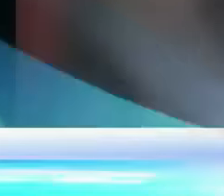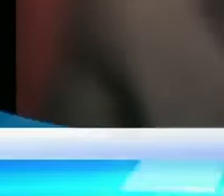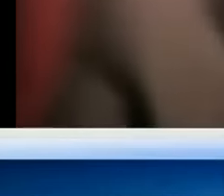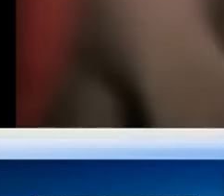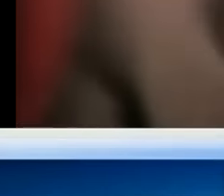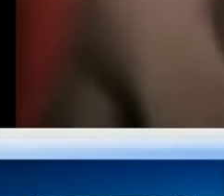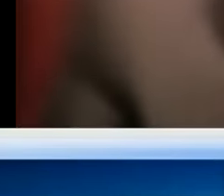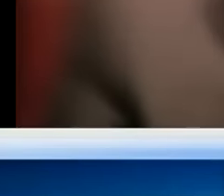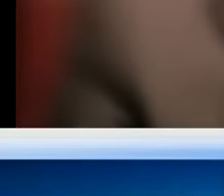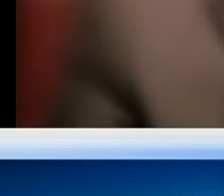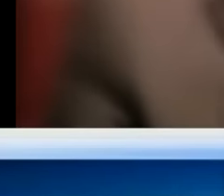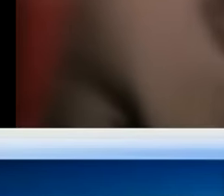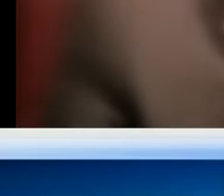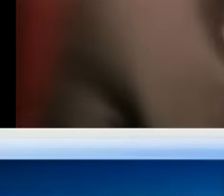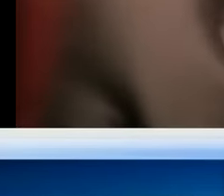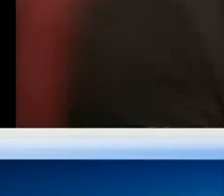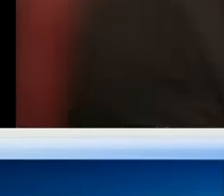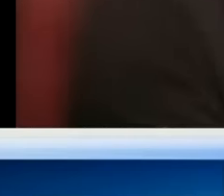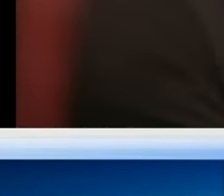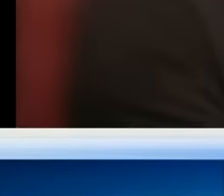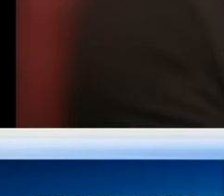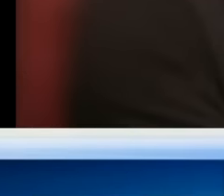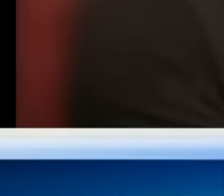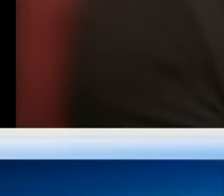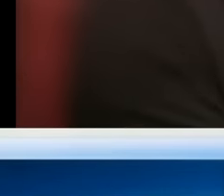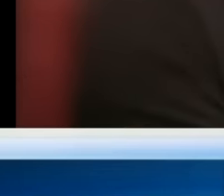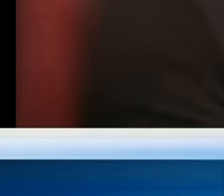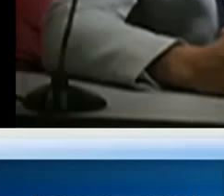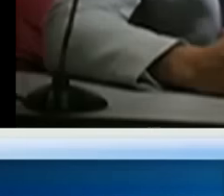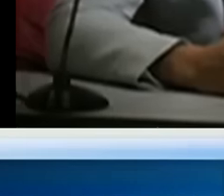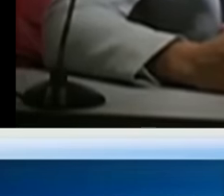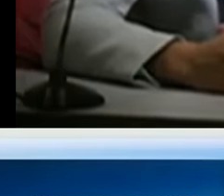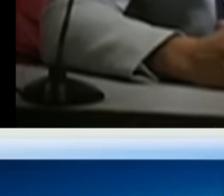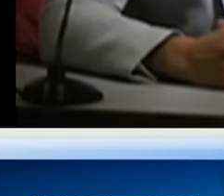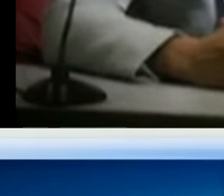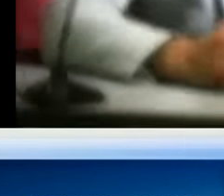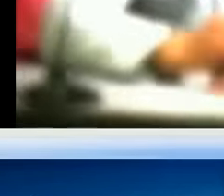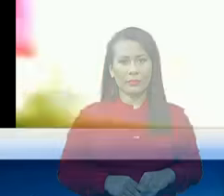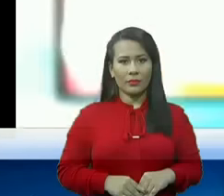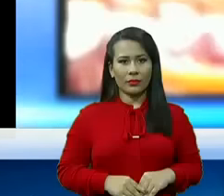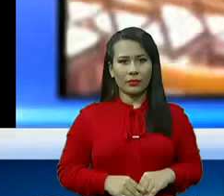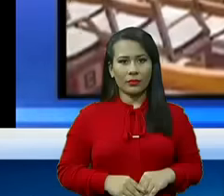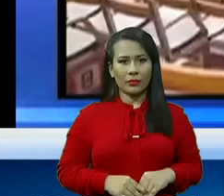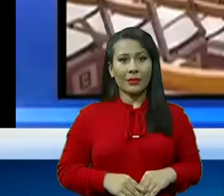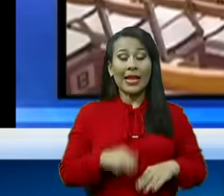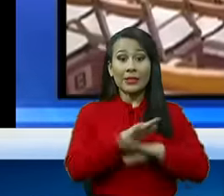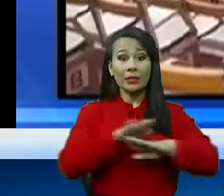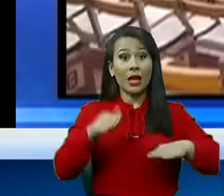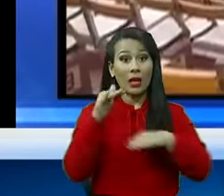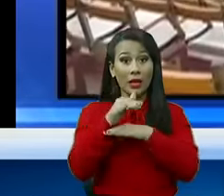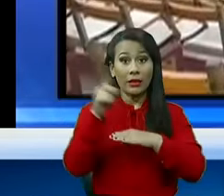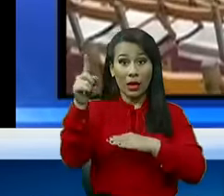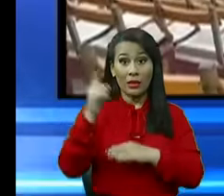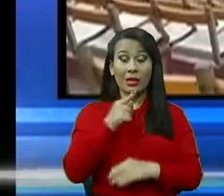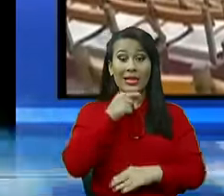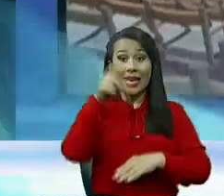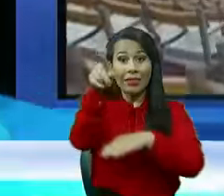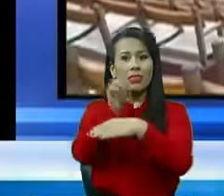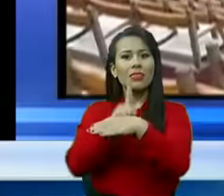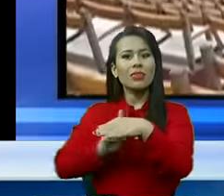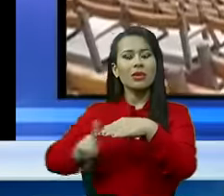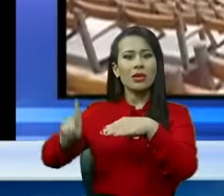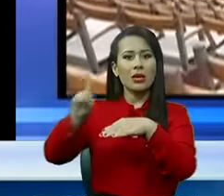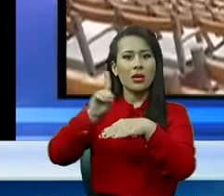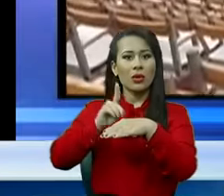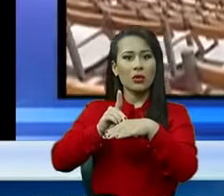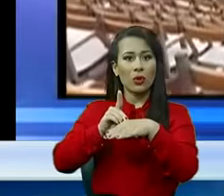compañía del ministro del interior informaron las acciones de prevención y control ahora vamos a ser muy firmes de